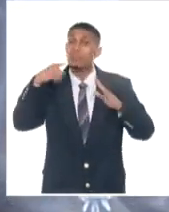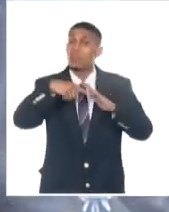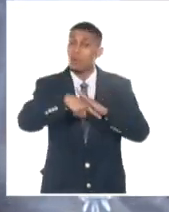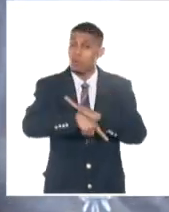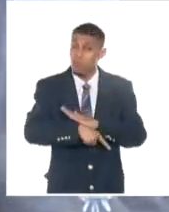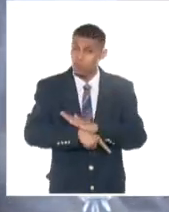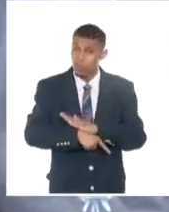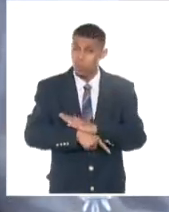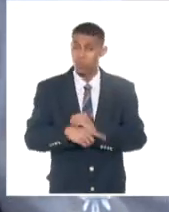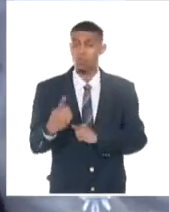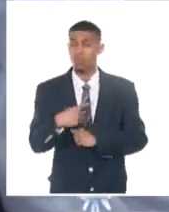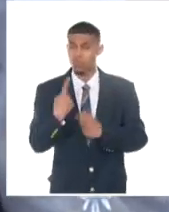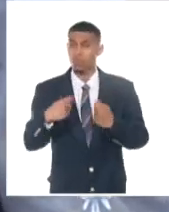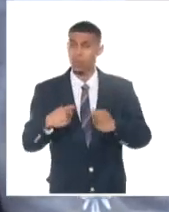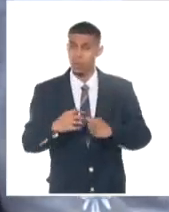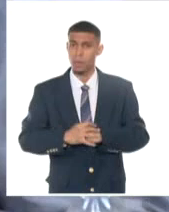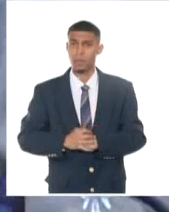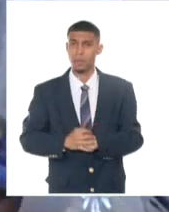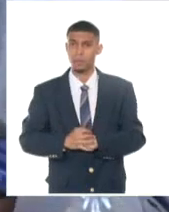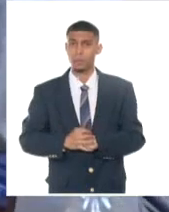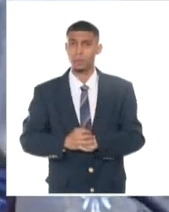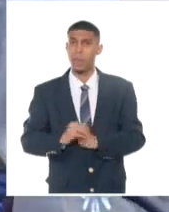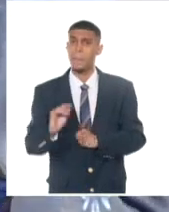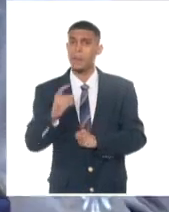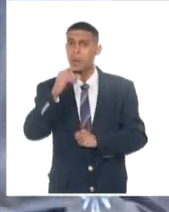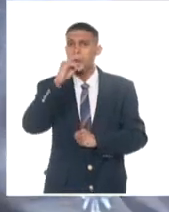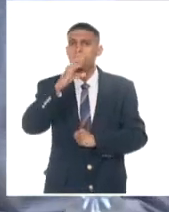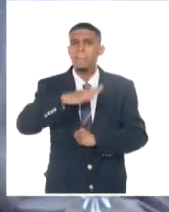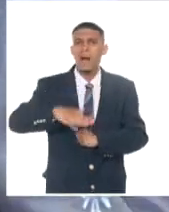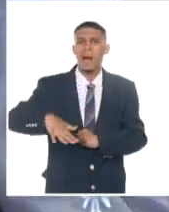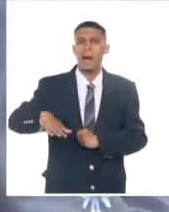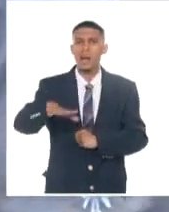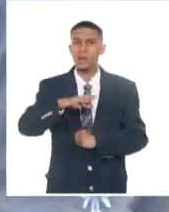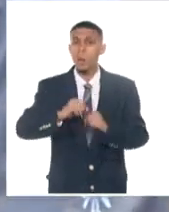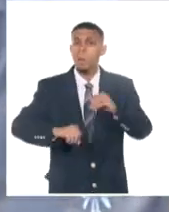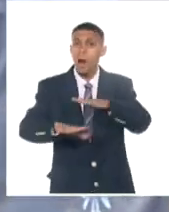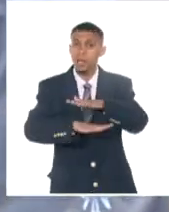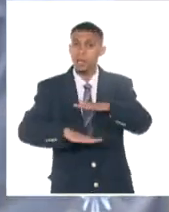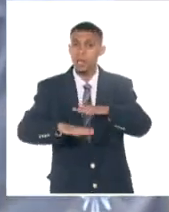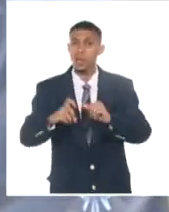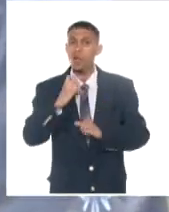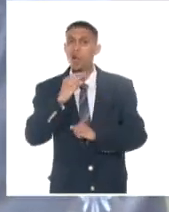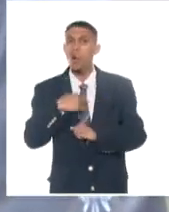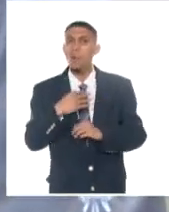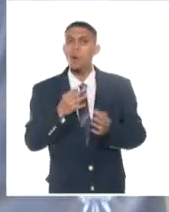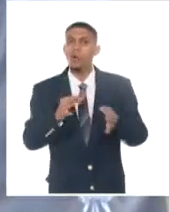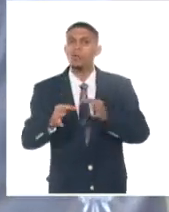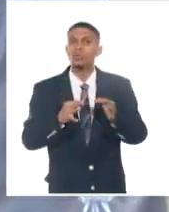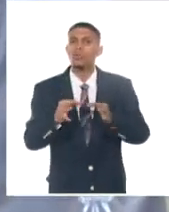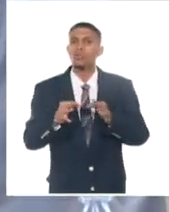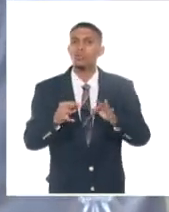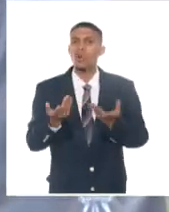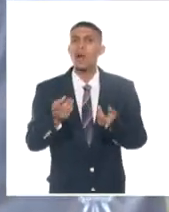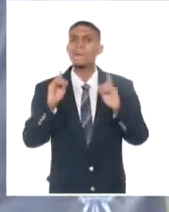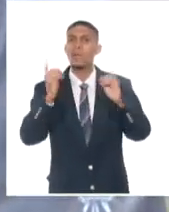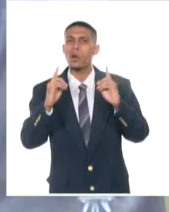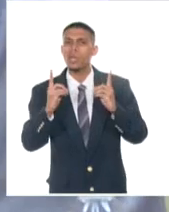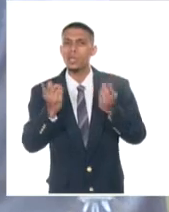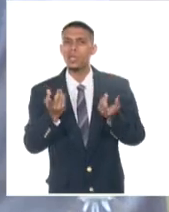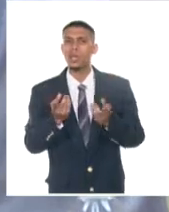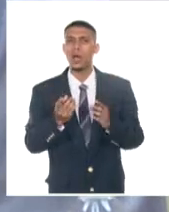y autocríticos a nivel de territorio sobre la situación de la política demográfica, con todos sus